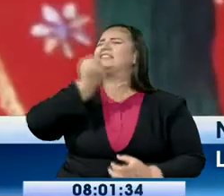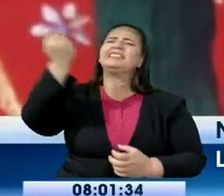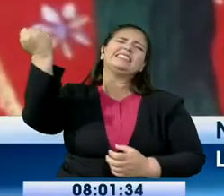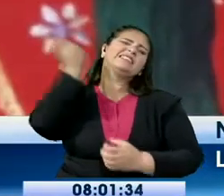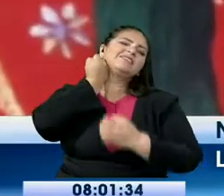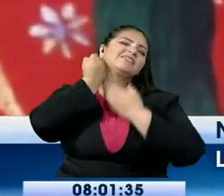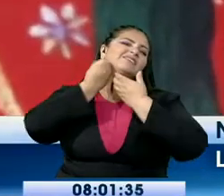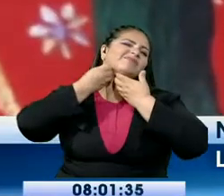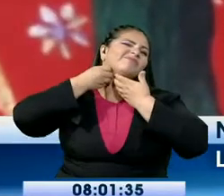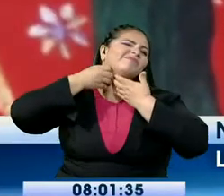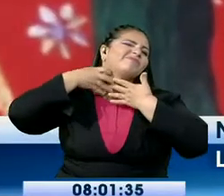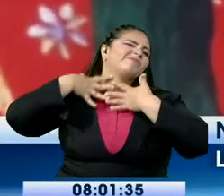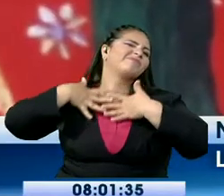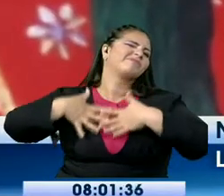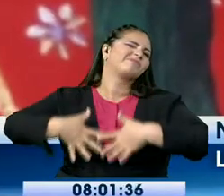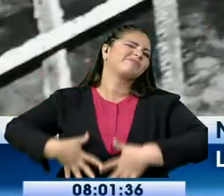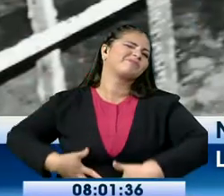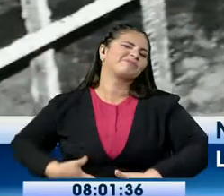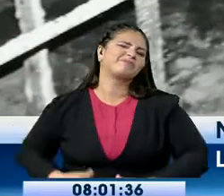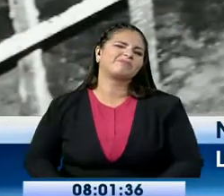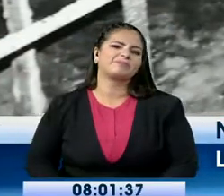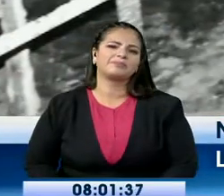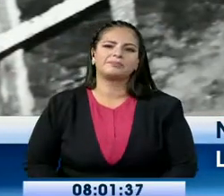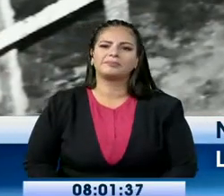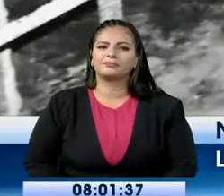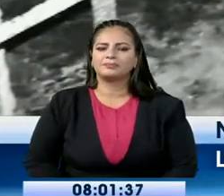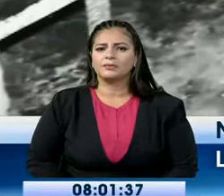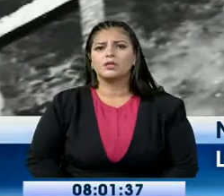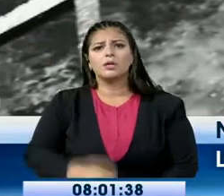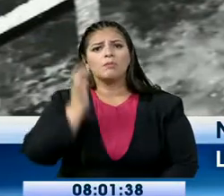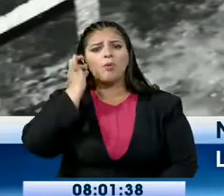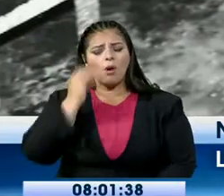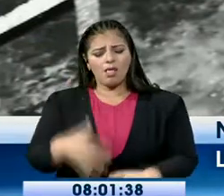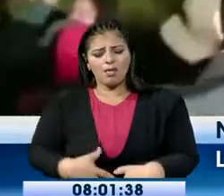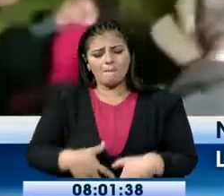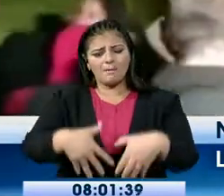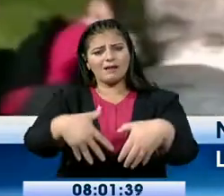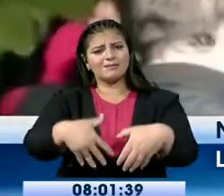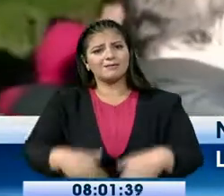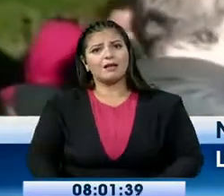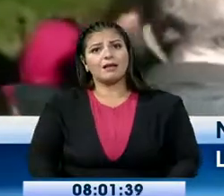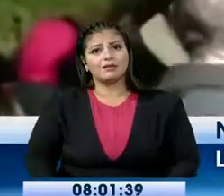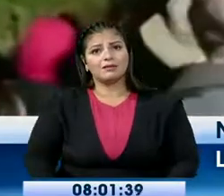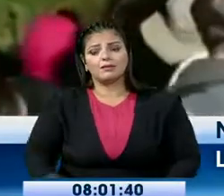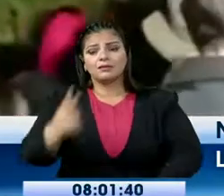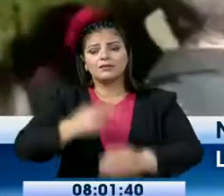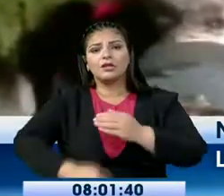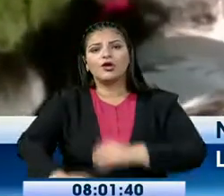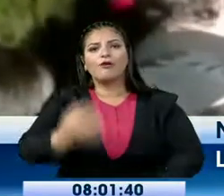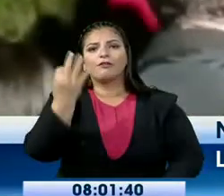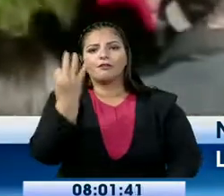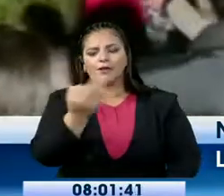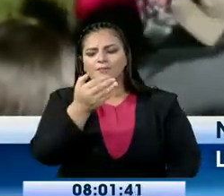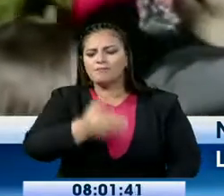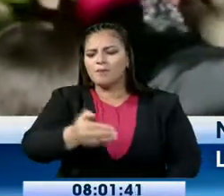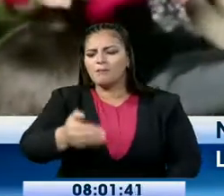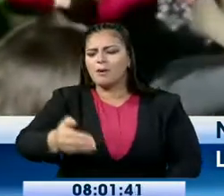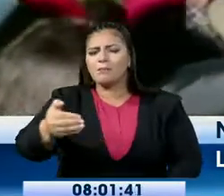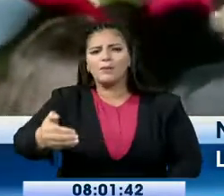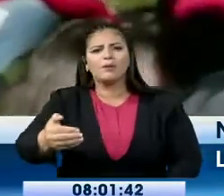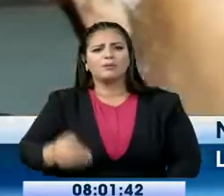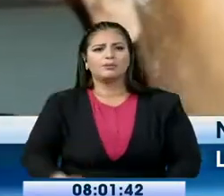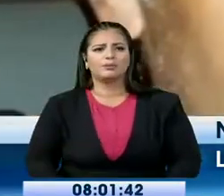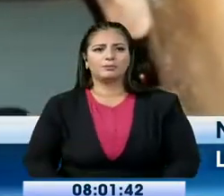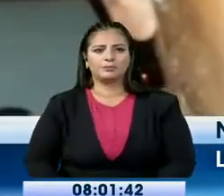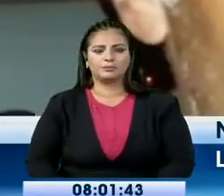El padre mata obviamente a su esposa, embarazada, y quedan tres hijos. Al parecer, las agresiones de la pareja de la asesinada eran